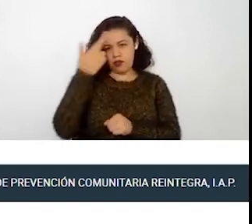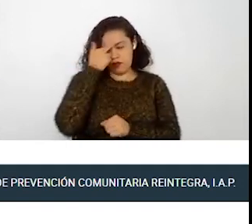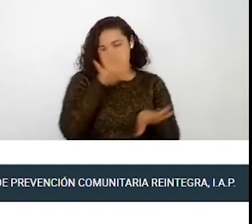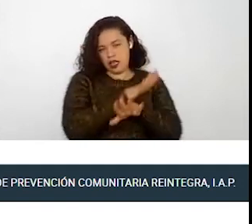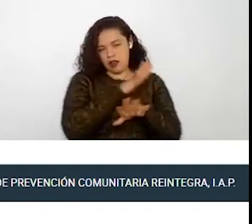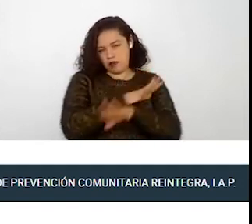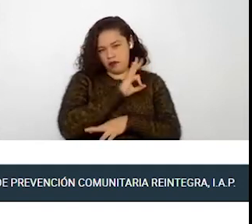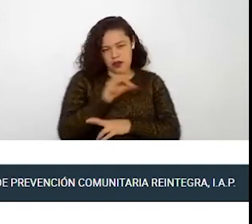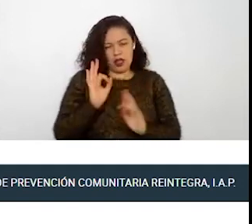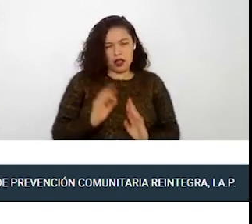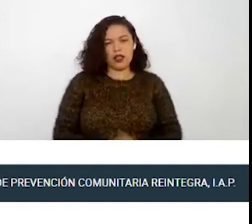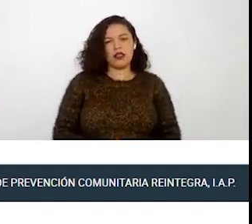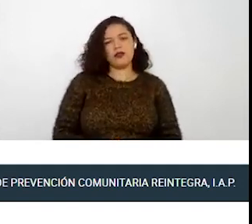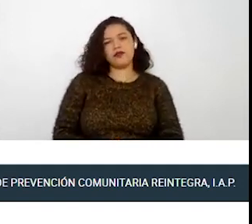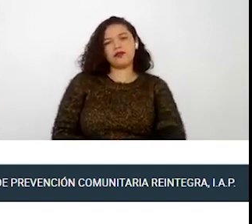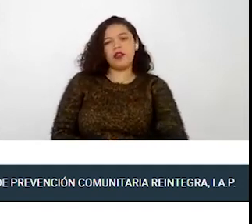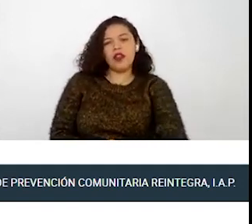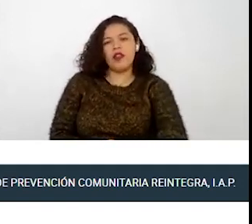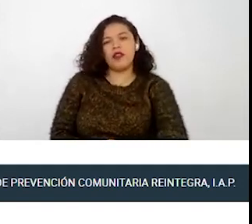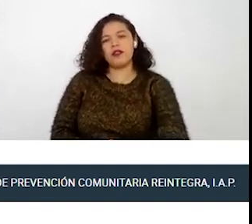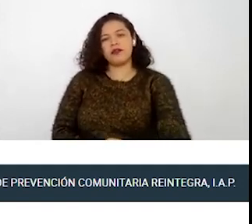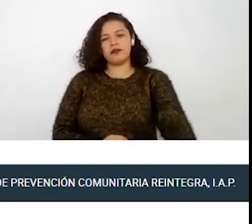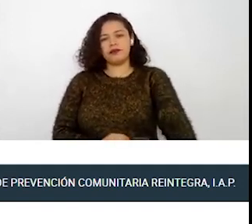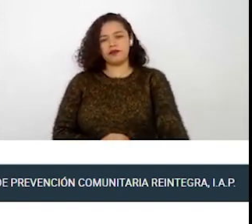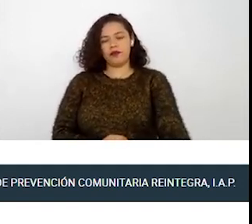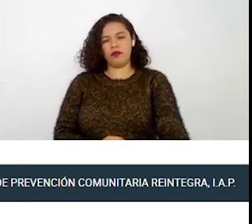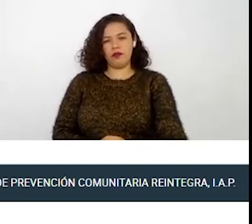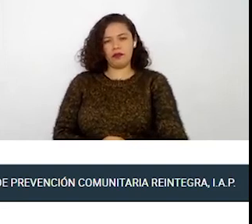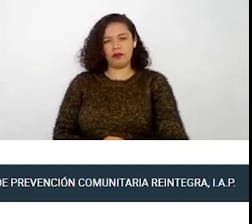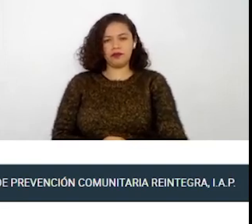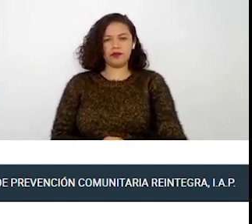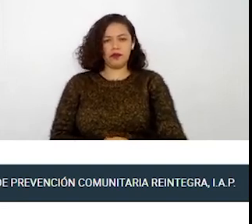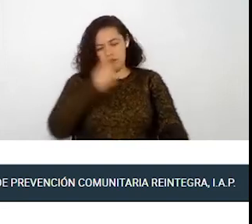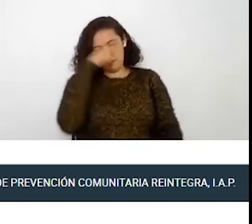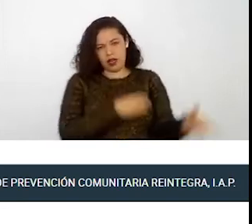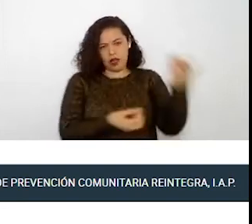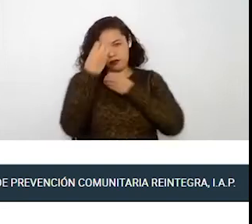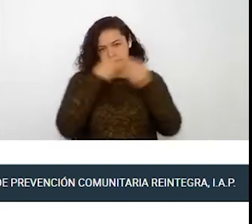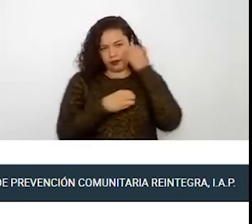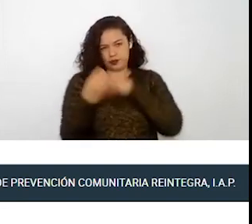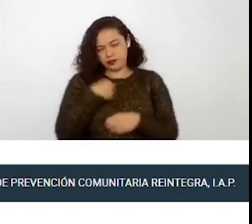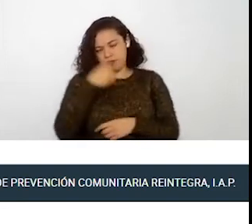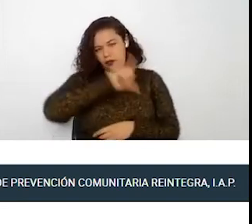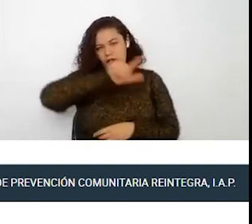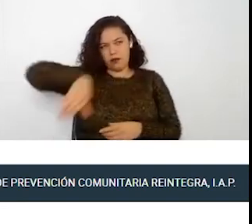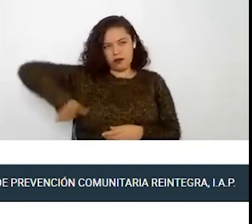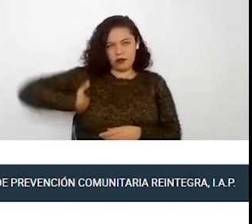de aquí abajo dependiendo del mes y 60 mil pesos anuales de alimentos tengo guardar